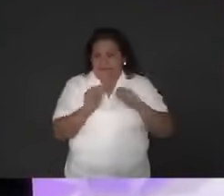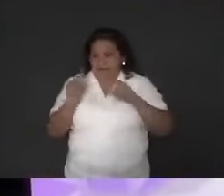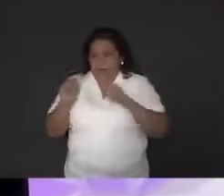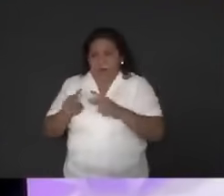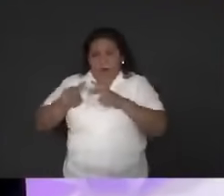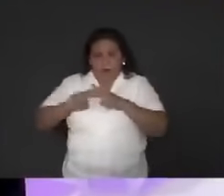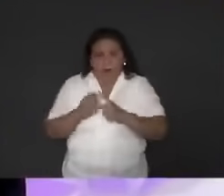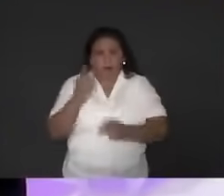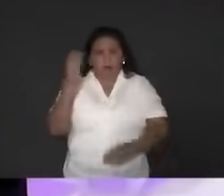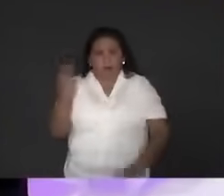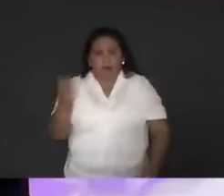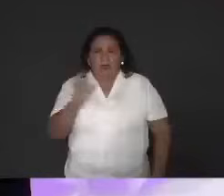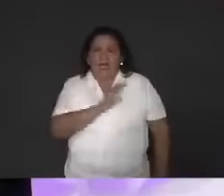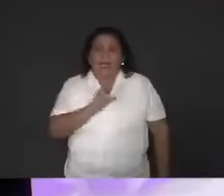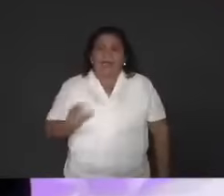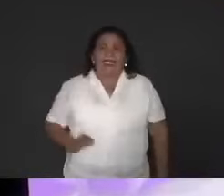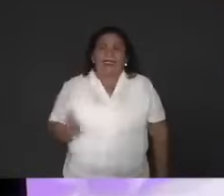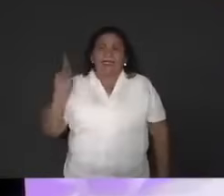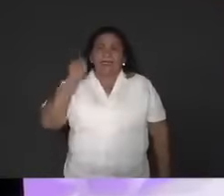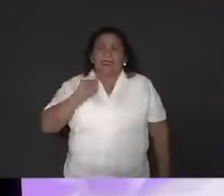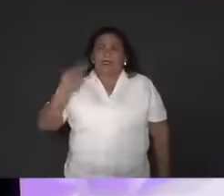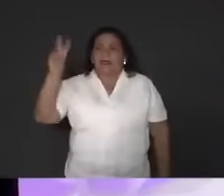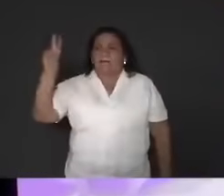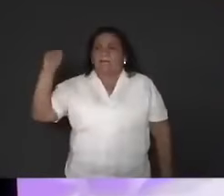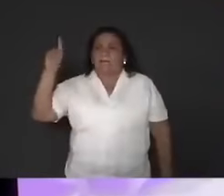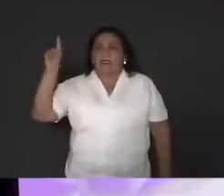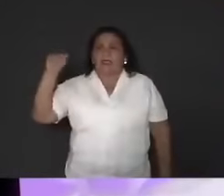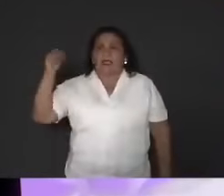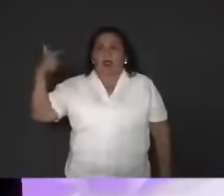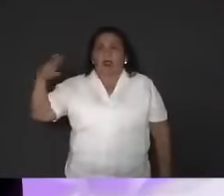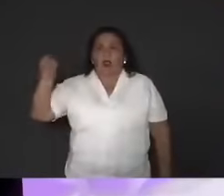con la candidata Vida Gómez Herrera. Adelante, candidata.